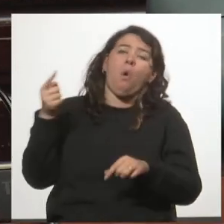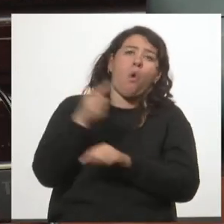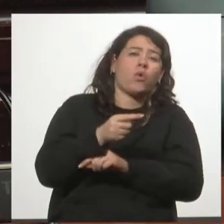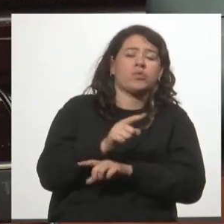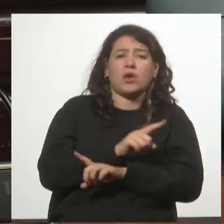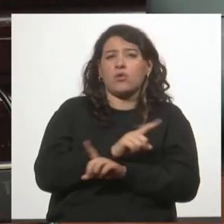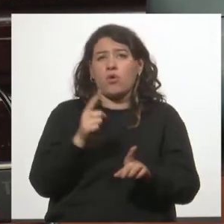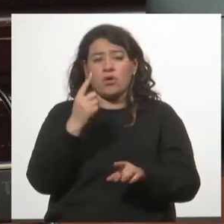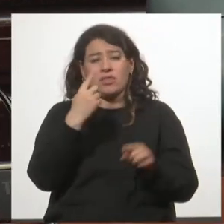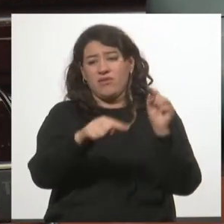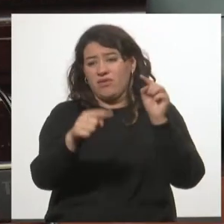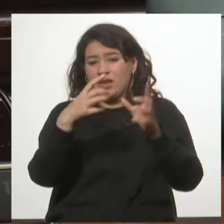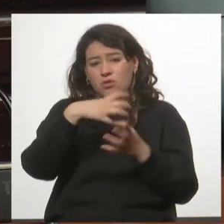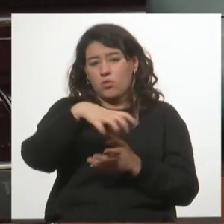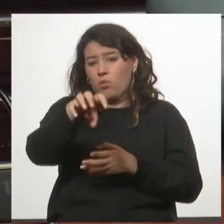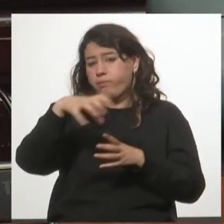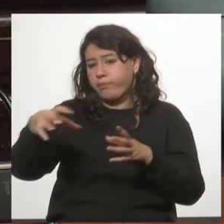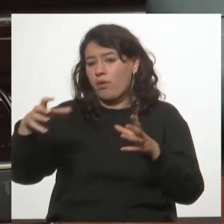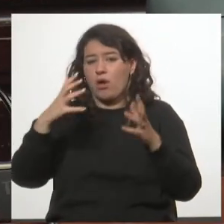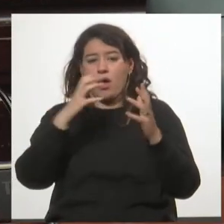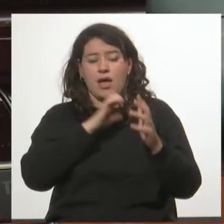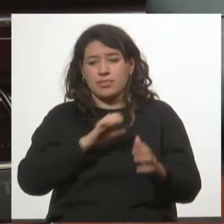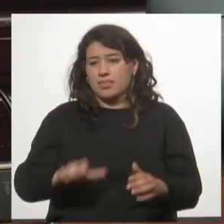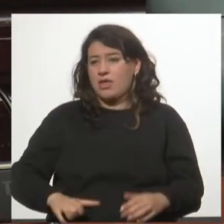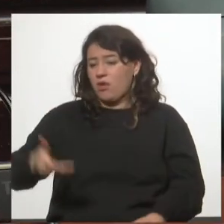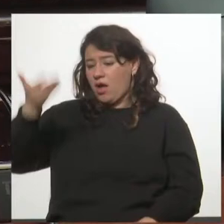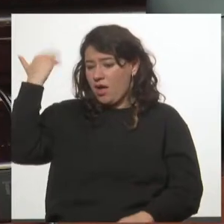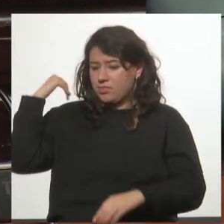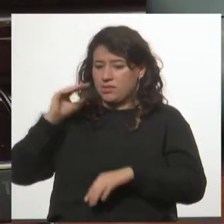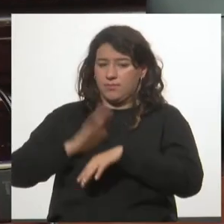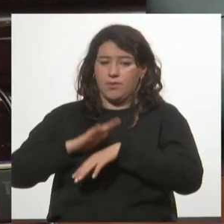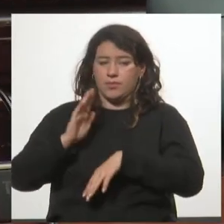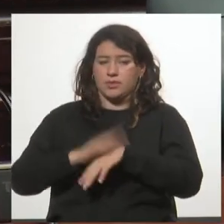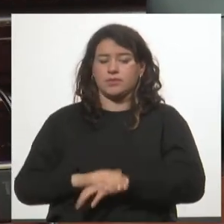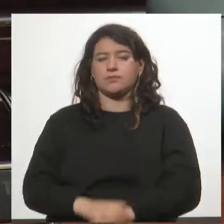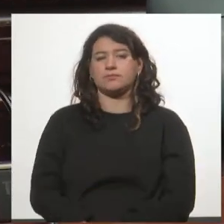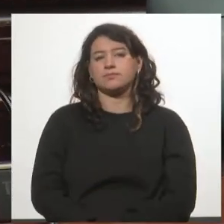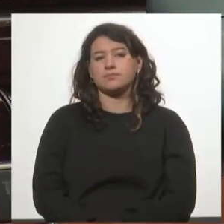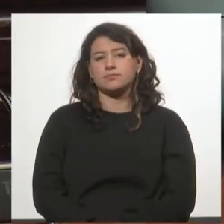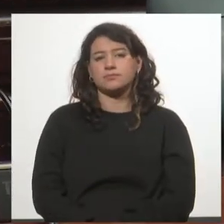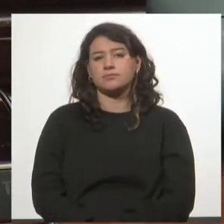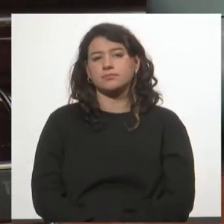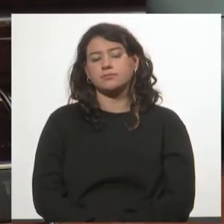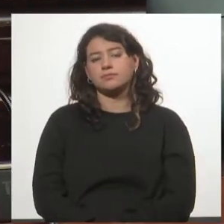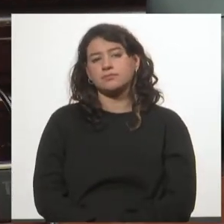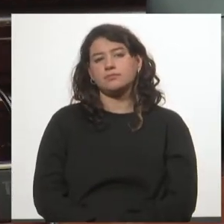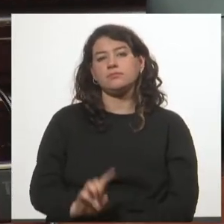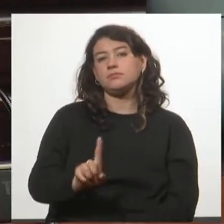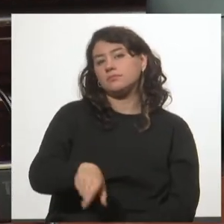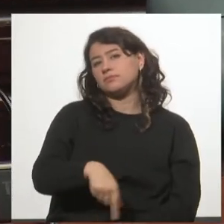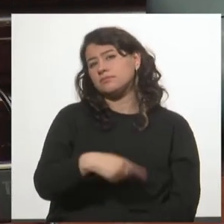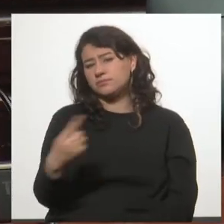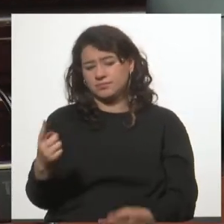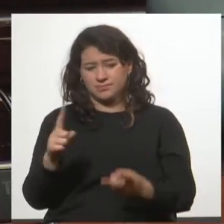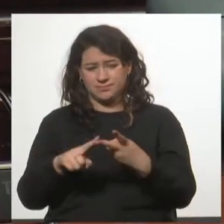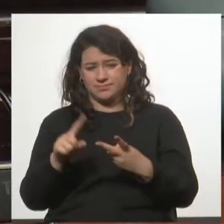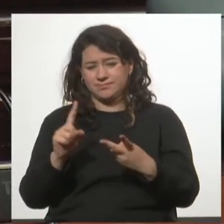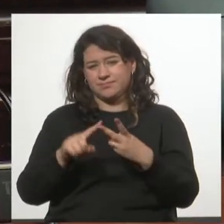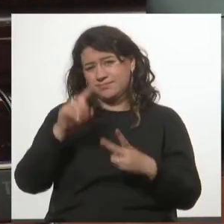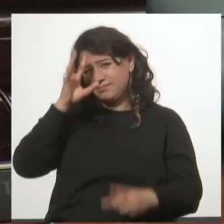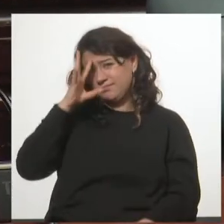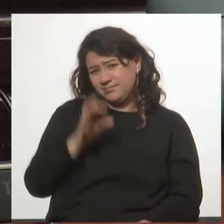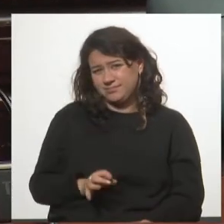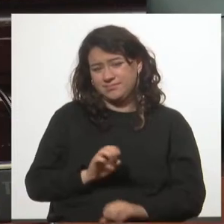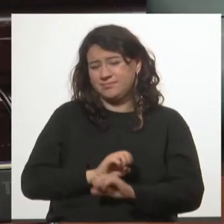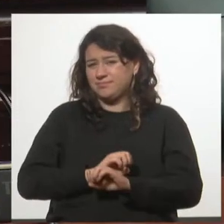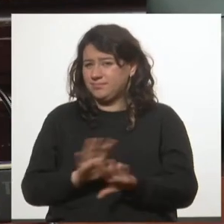las distintas reparticiones del estado en su momento y el otro hecho que creo que rompe los ojos